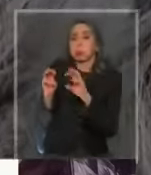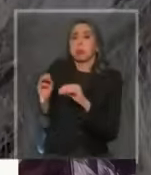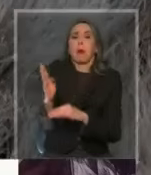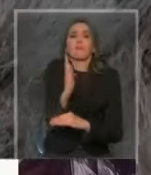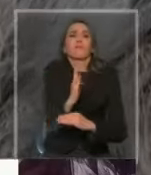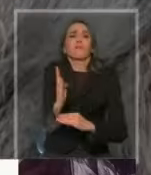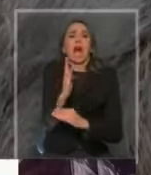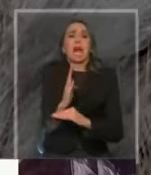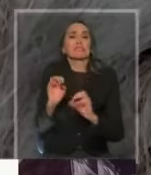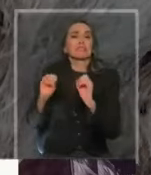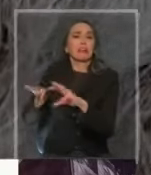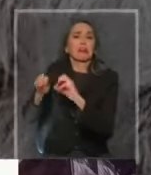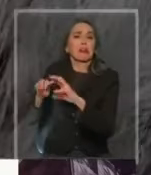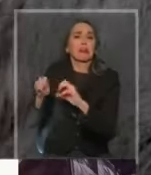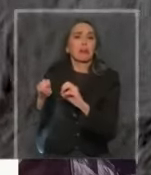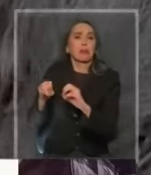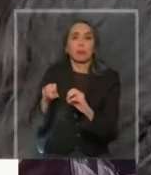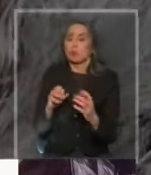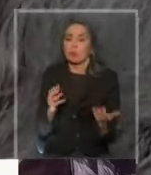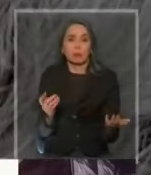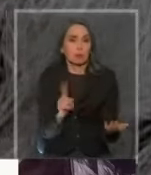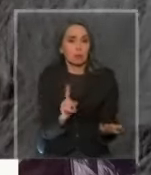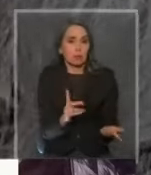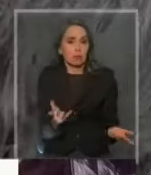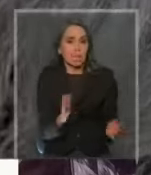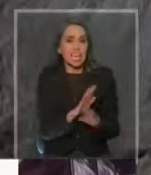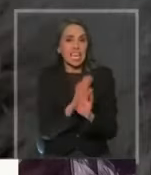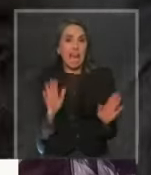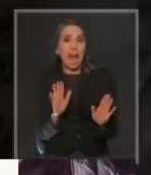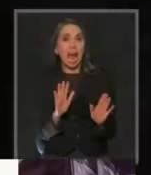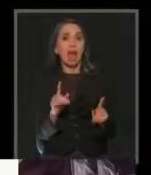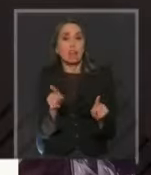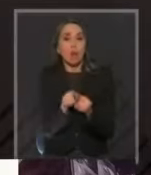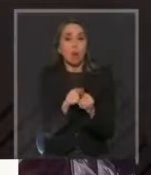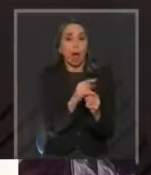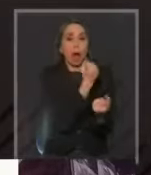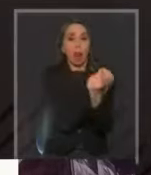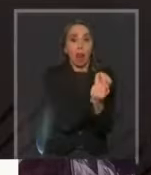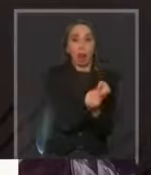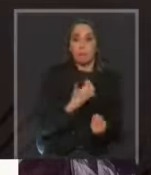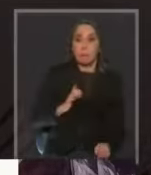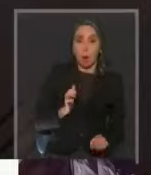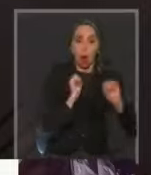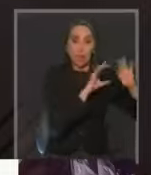básico, pero no, nada como un policía.